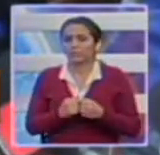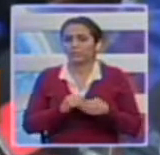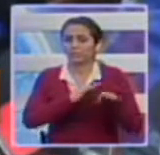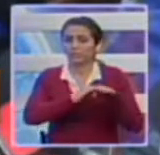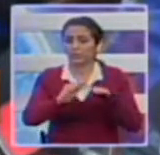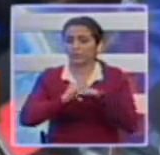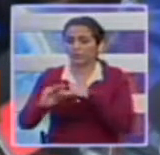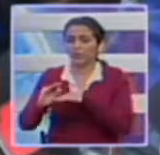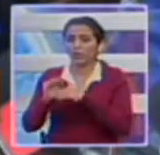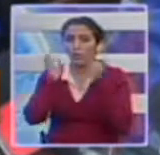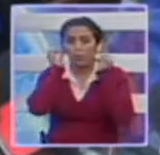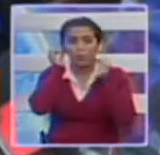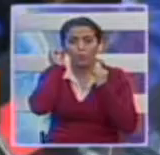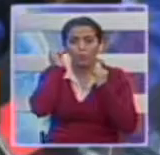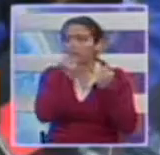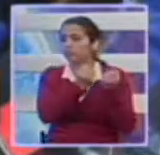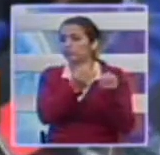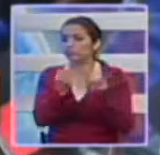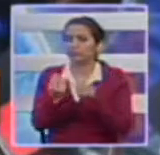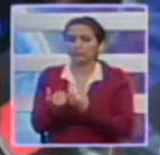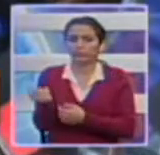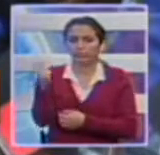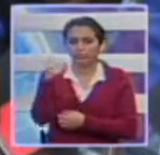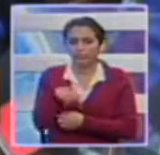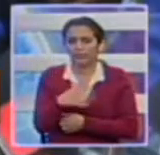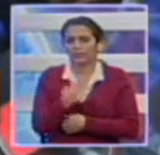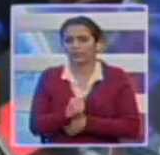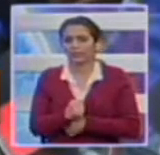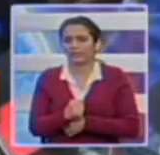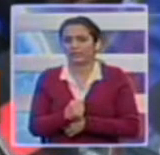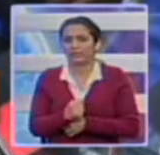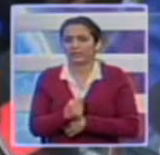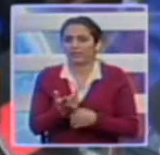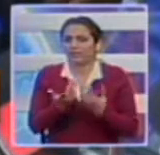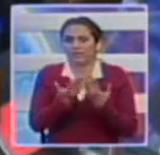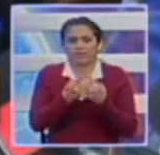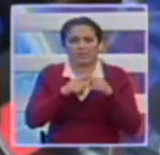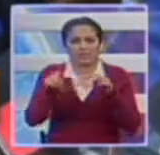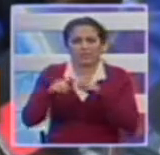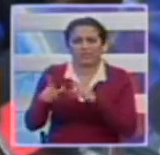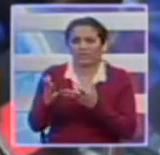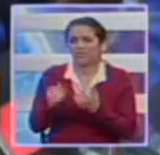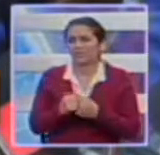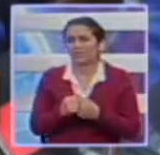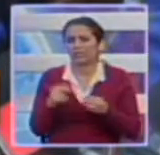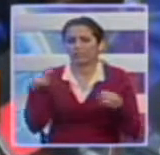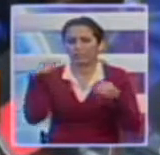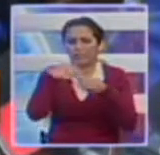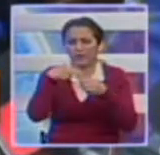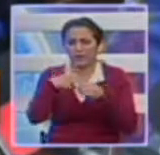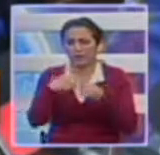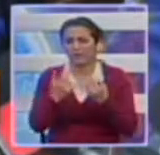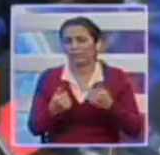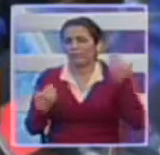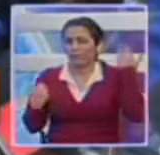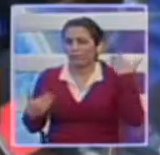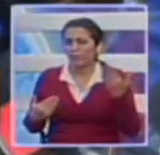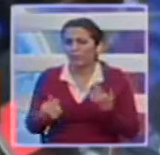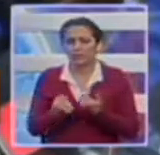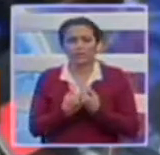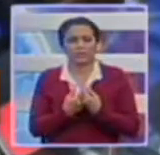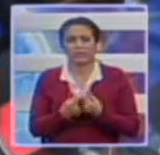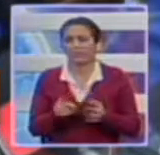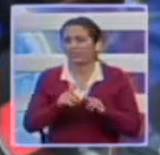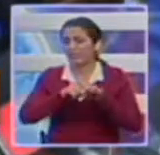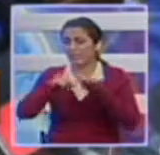compañeras progresistas que están desde la cultura, desde la academia, desde la política, desde la dirigencia social, para